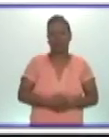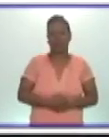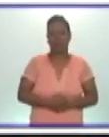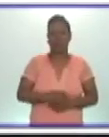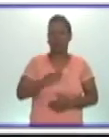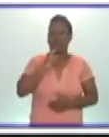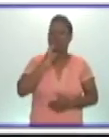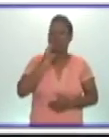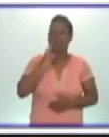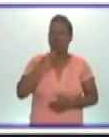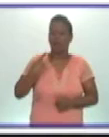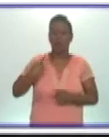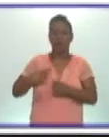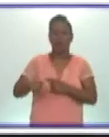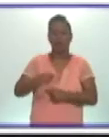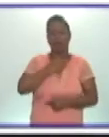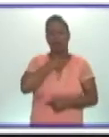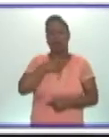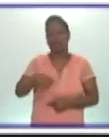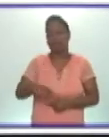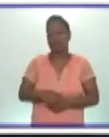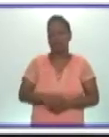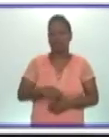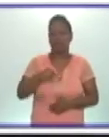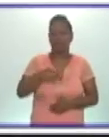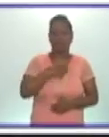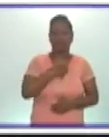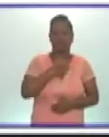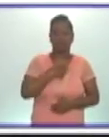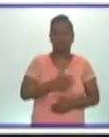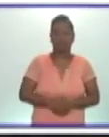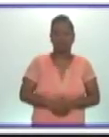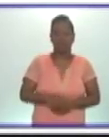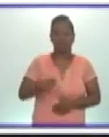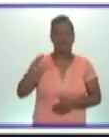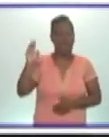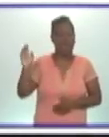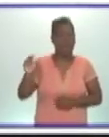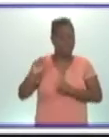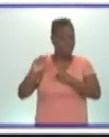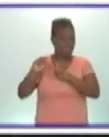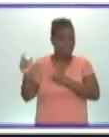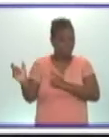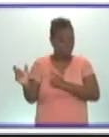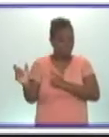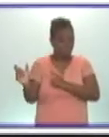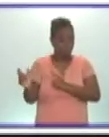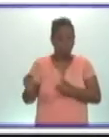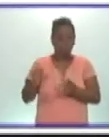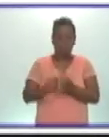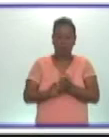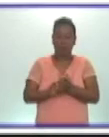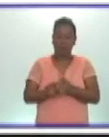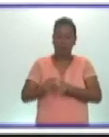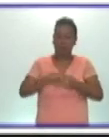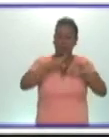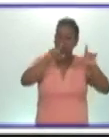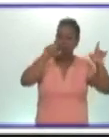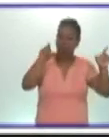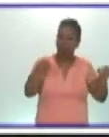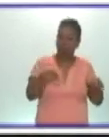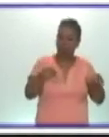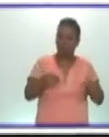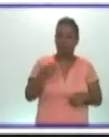Resolvamos el siguiente ejercicio. Aquí tenemos a este monomio que está multiplicando a este polinomio de